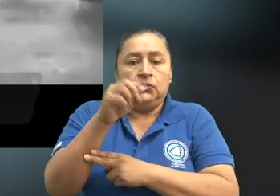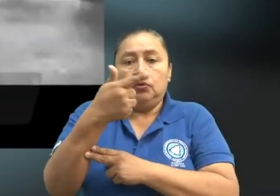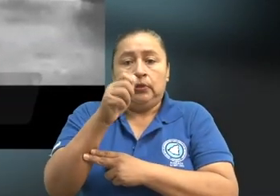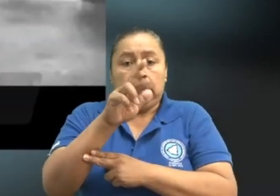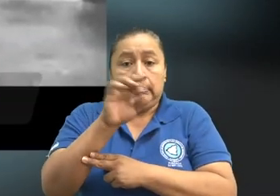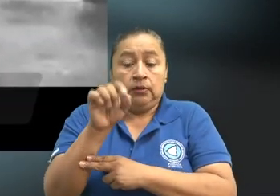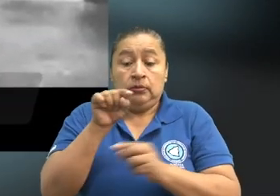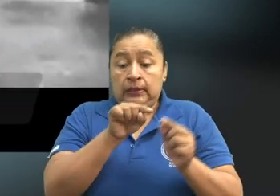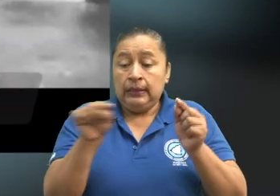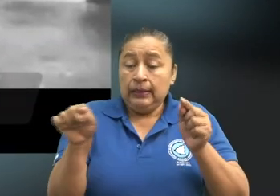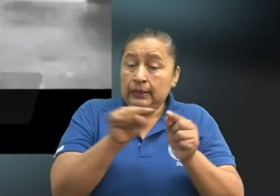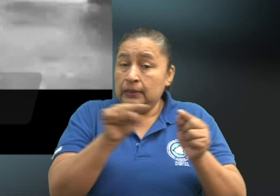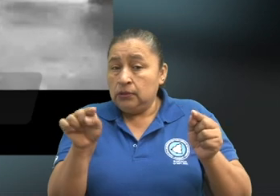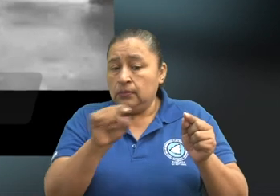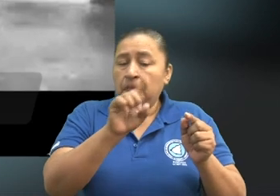esa transición,